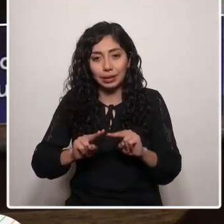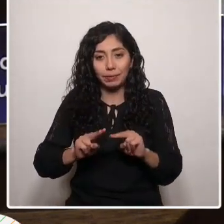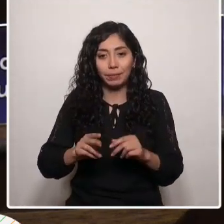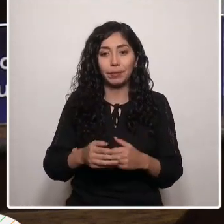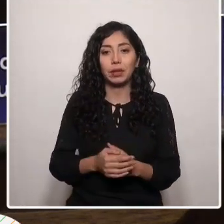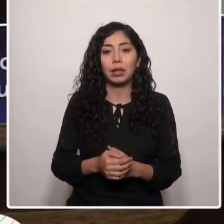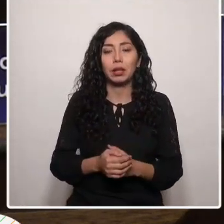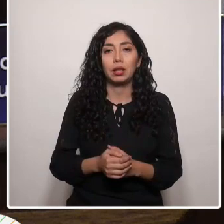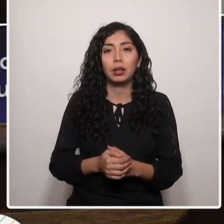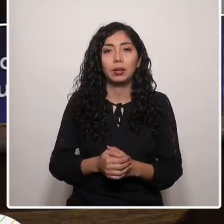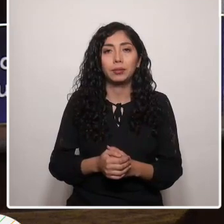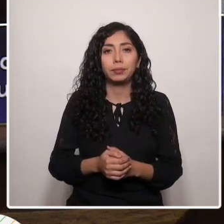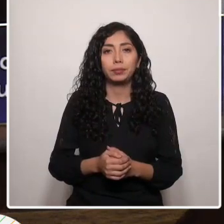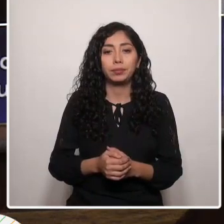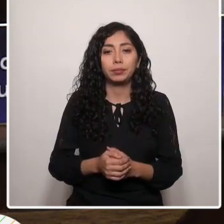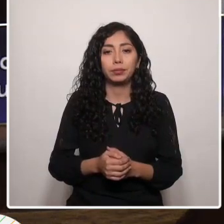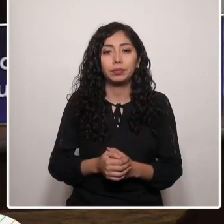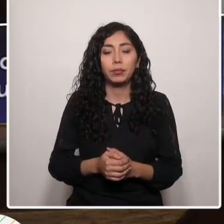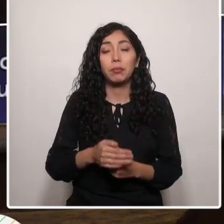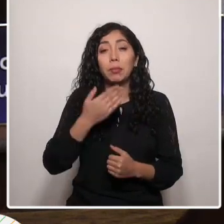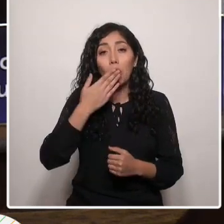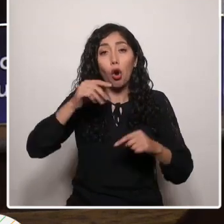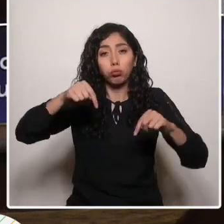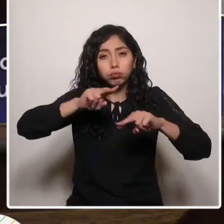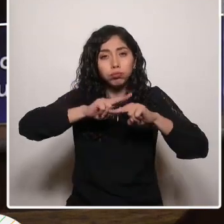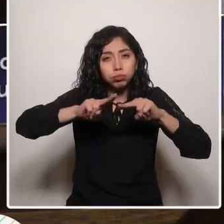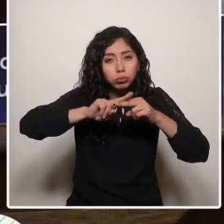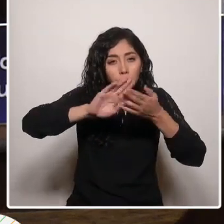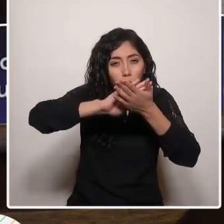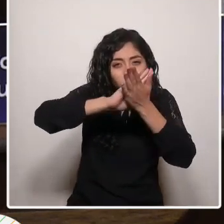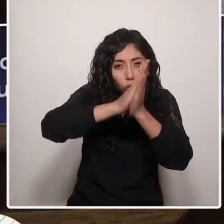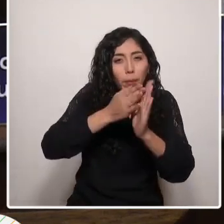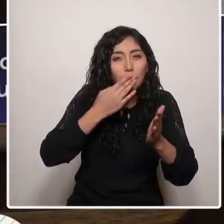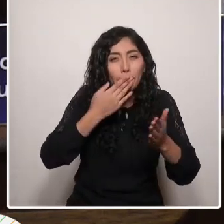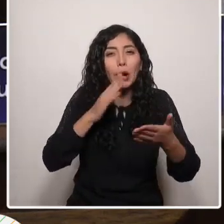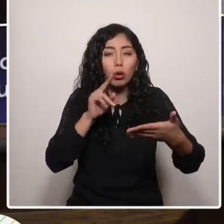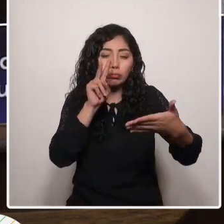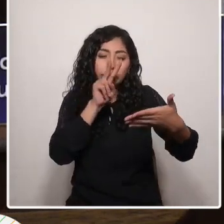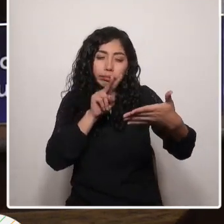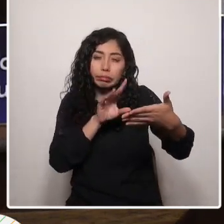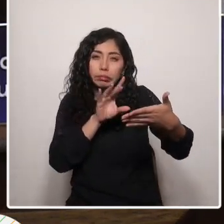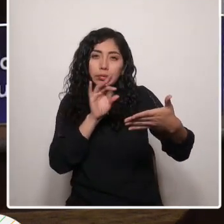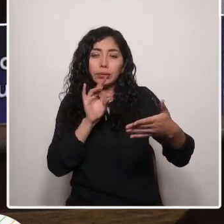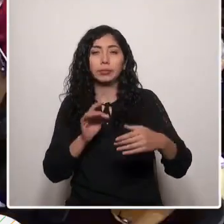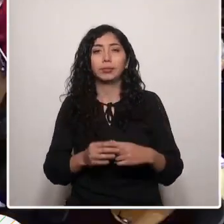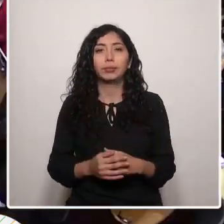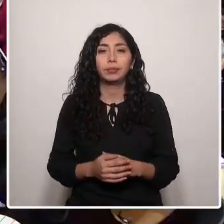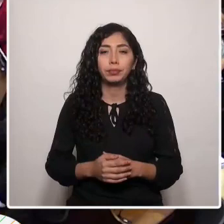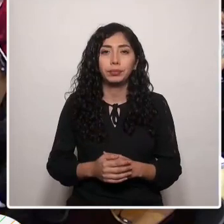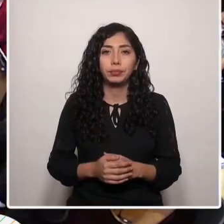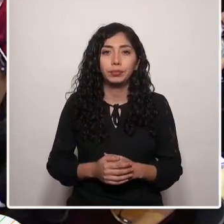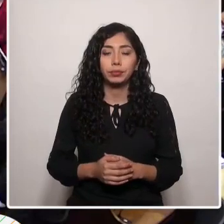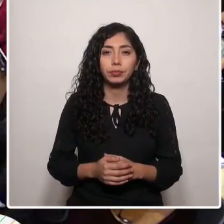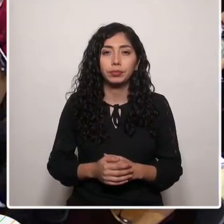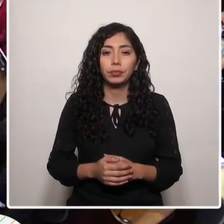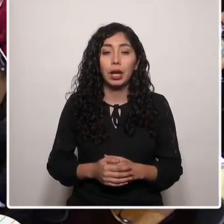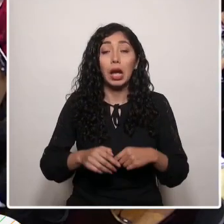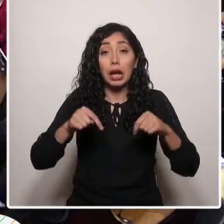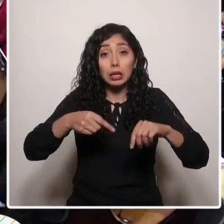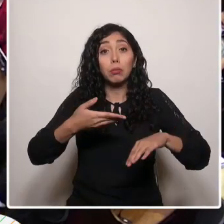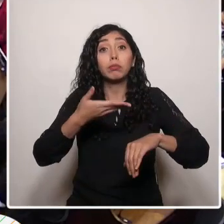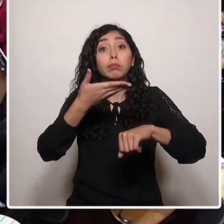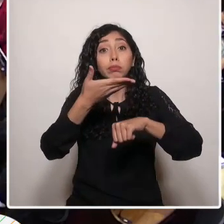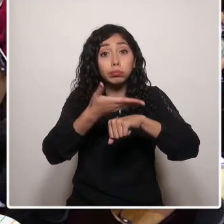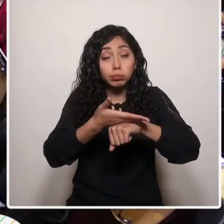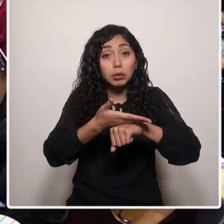correr el riesgo de que incluso lo que resolvamos hoy día no tenga la validez. Muy bien, esta solicitud ha sido planteada por